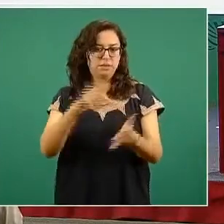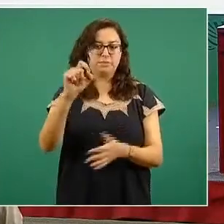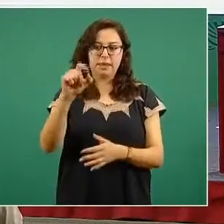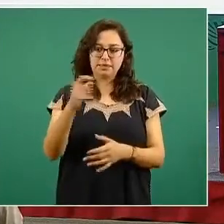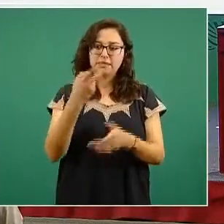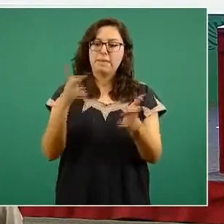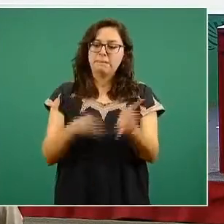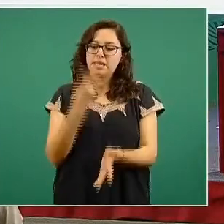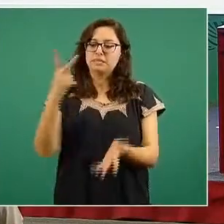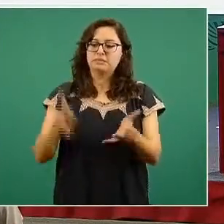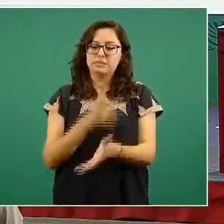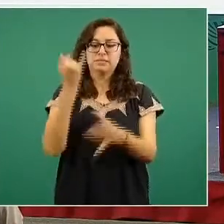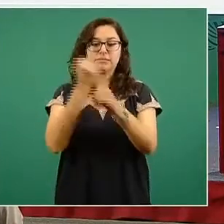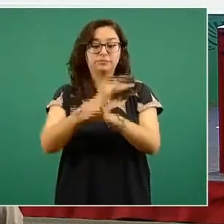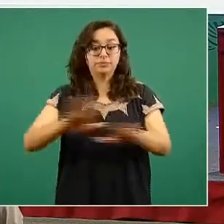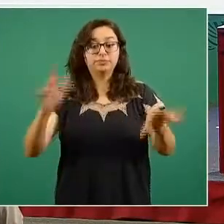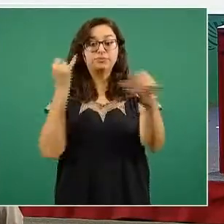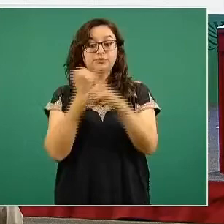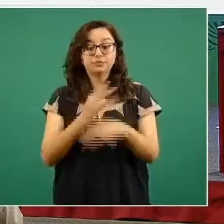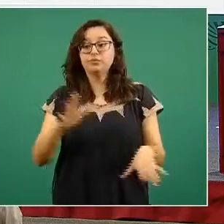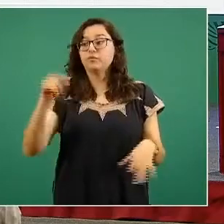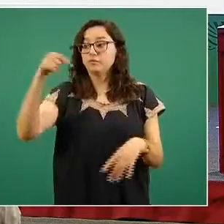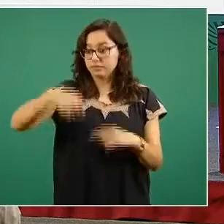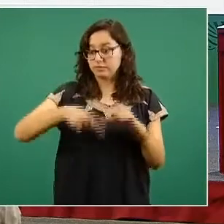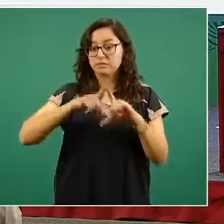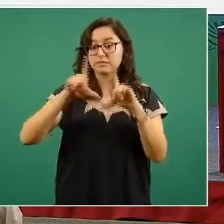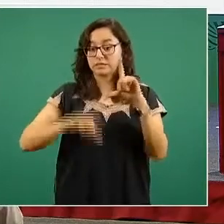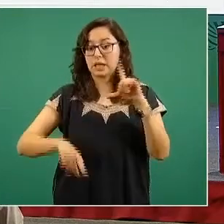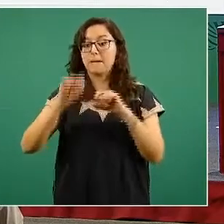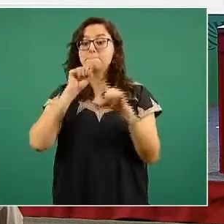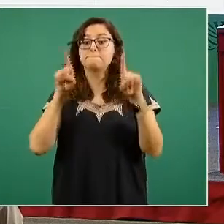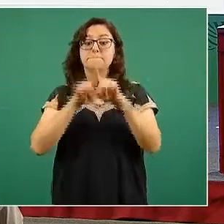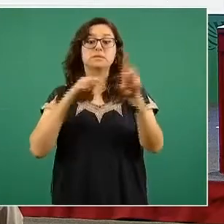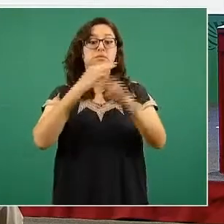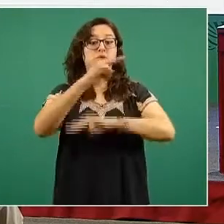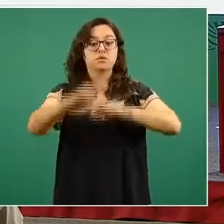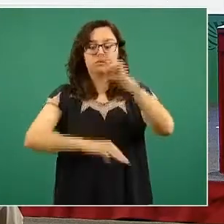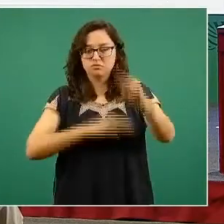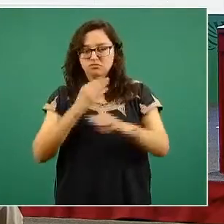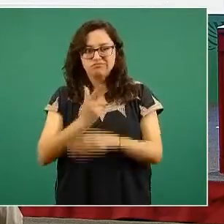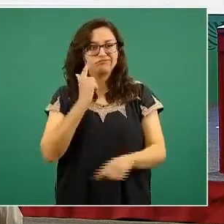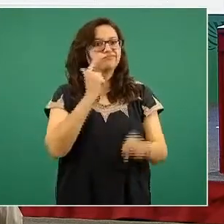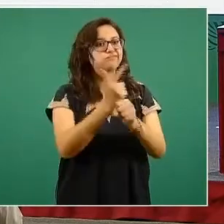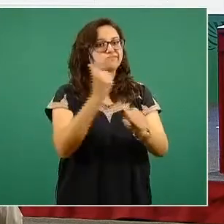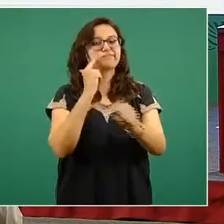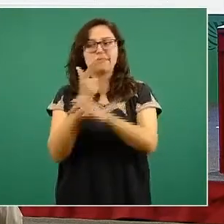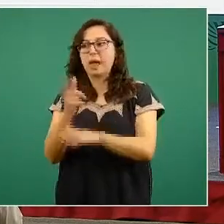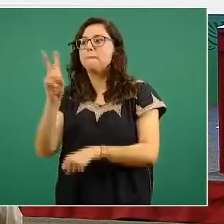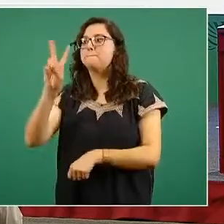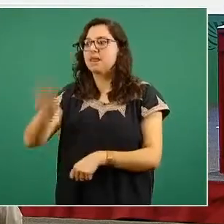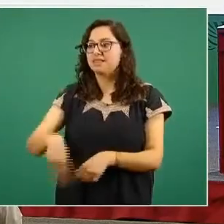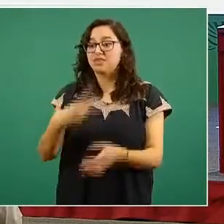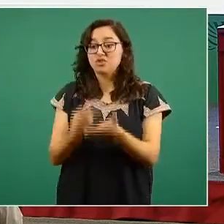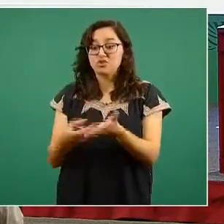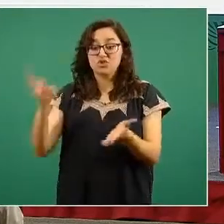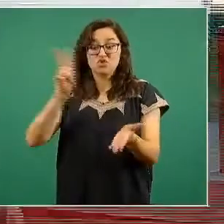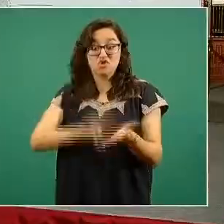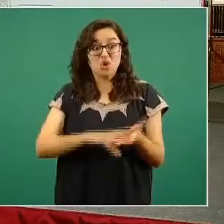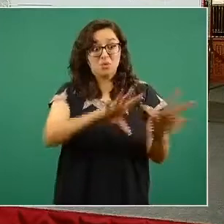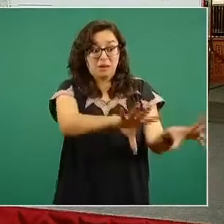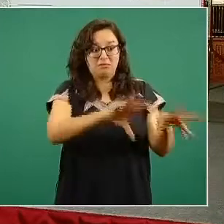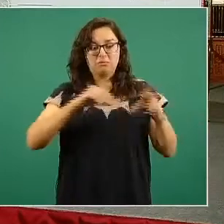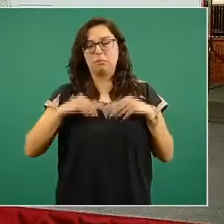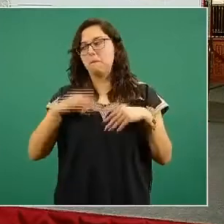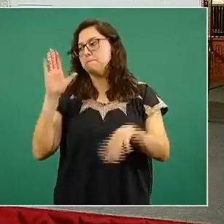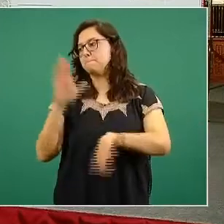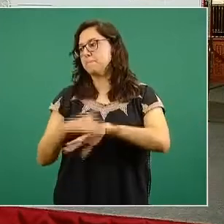de México y del mundo, se ha mostrado claramente que aumentan el riesgo de complicaciones. Y un tercer eje de priorización